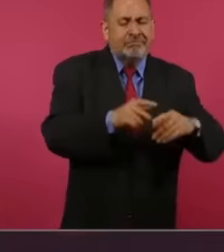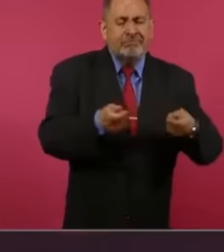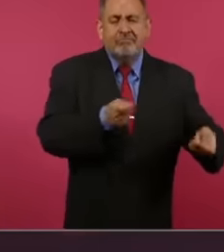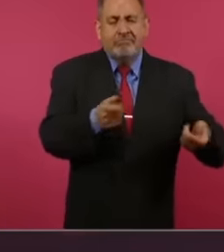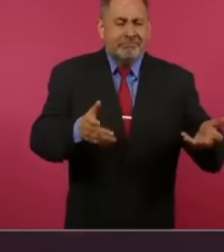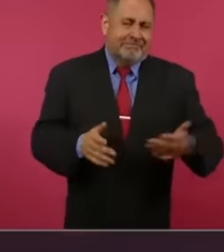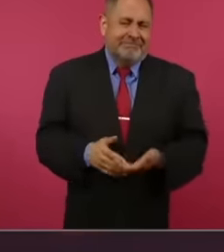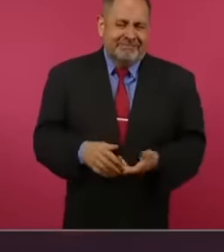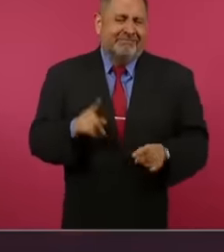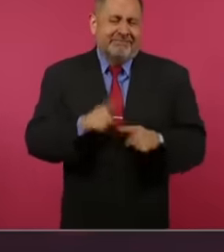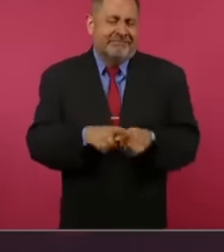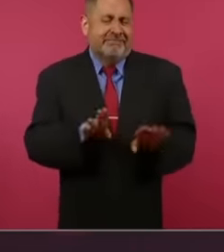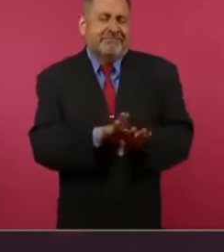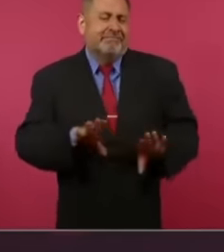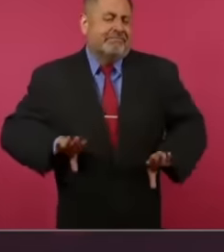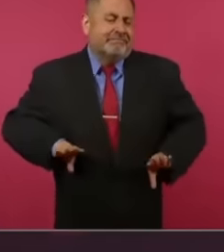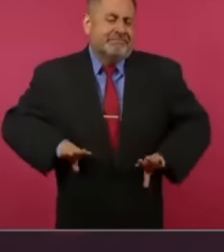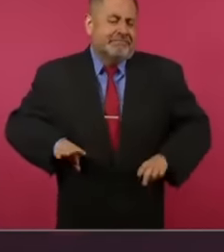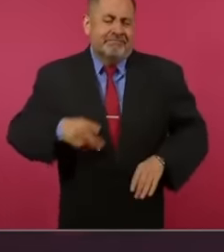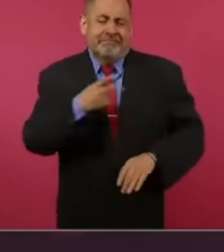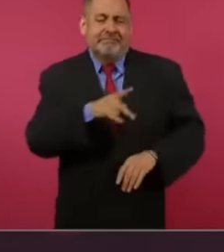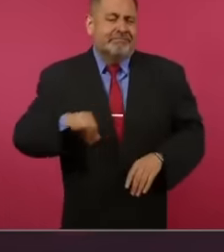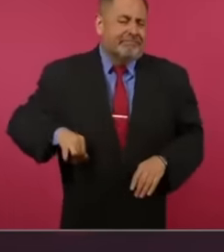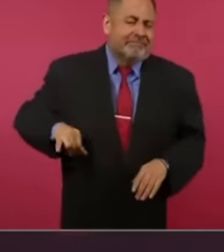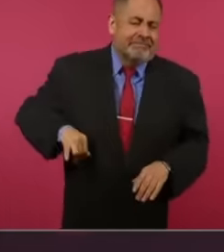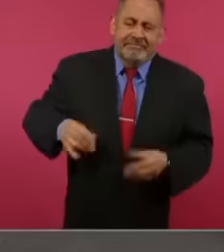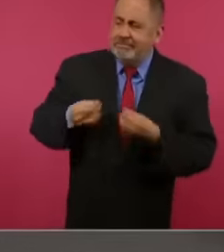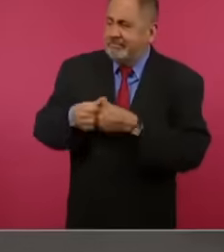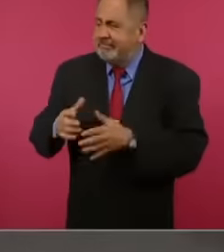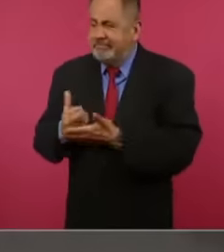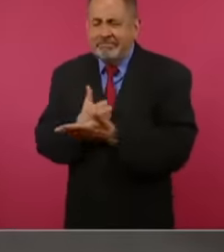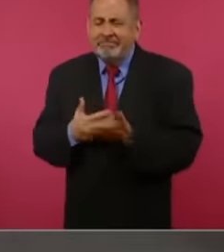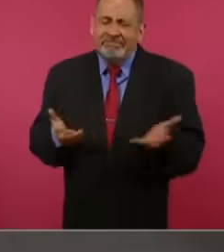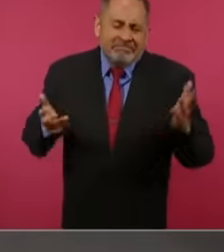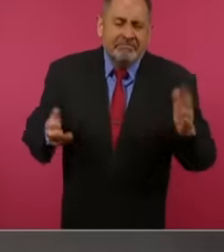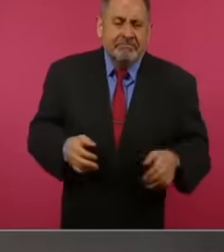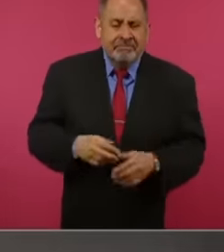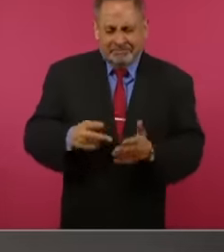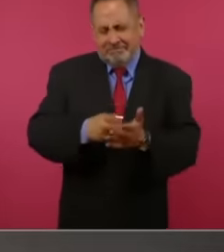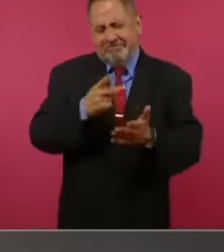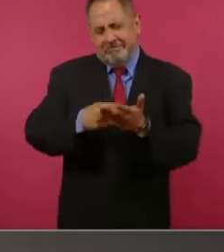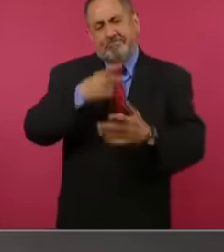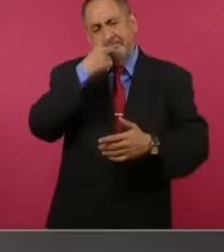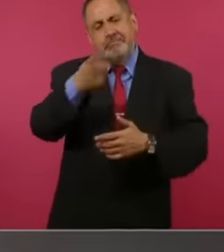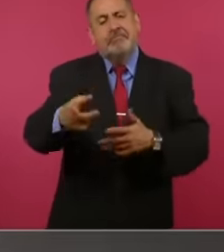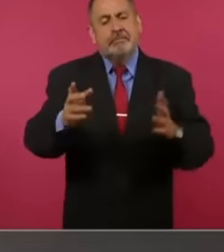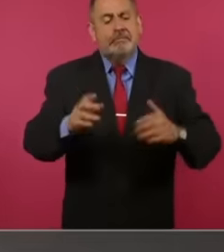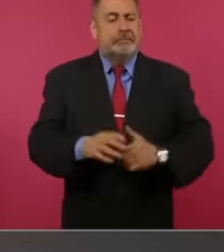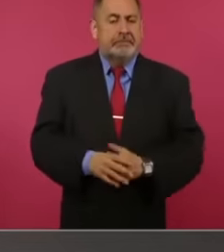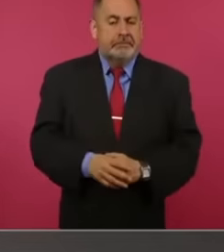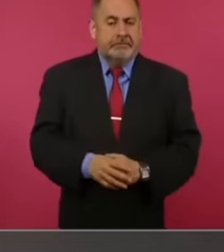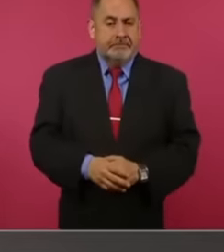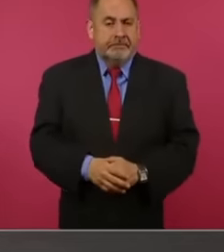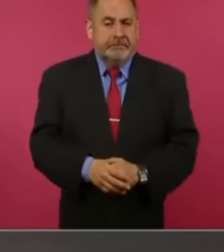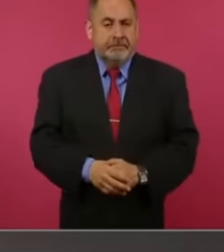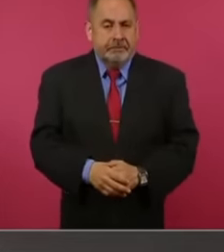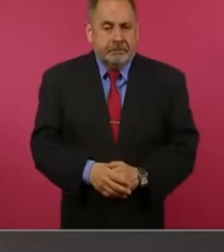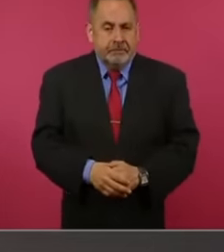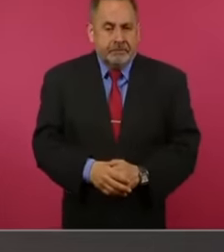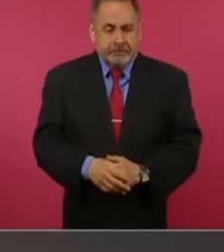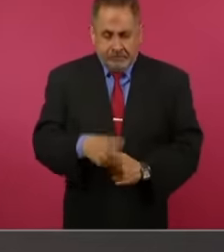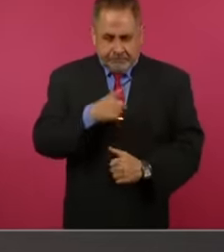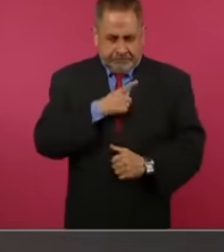Entonces son intereses. Ya lo hemos dicho aquí varias veces. Por eso hay